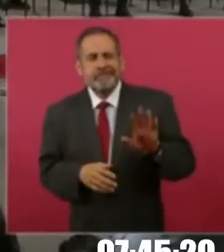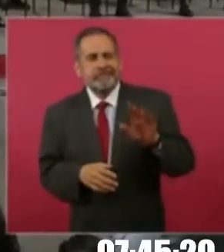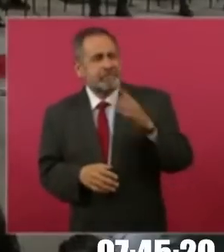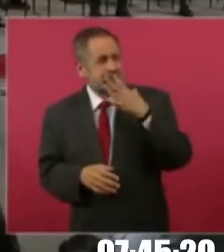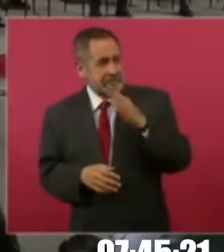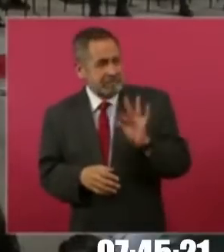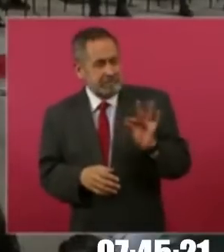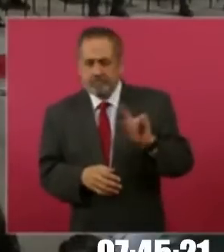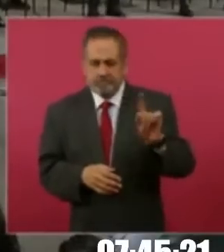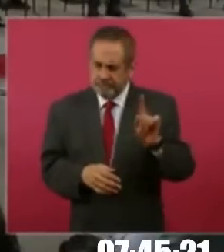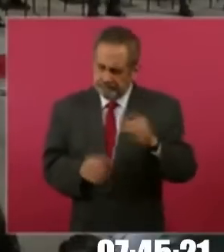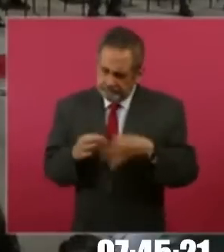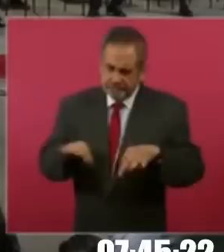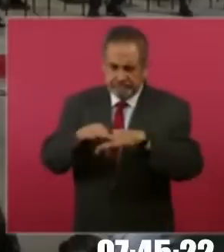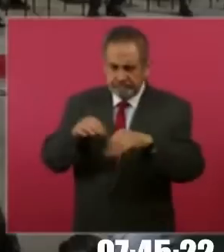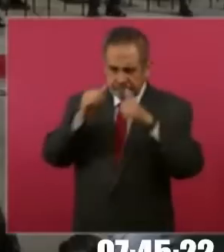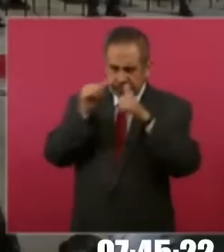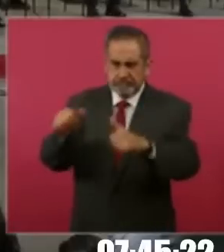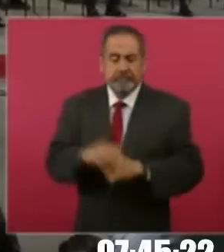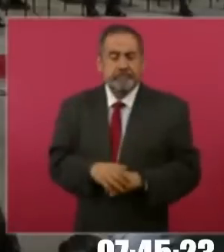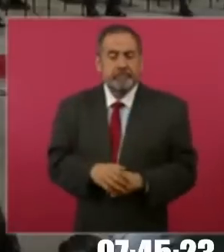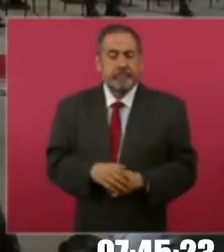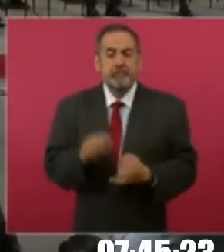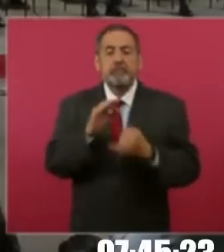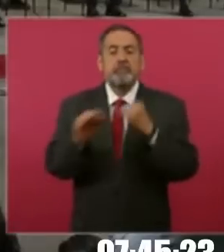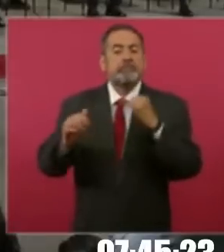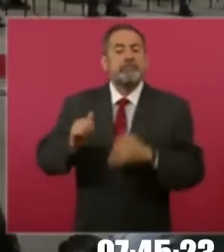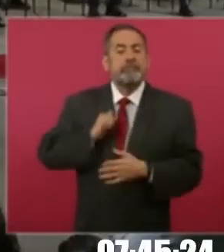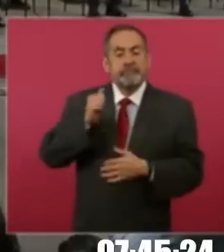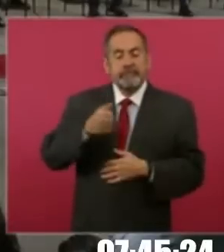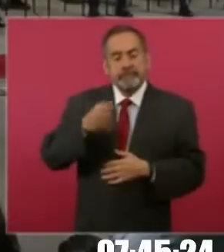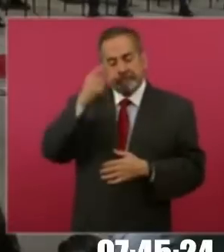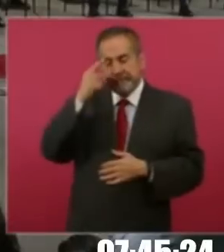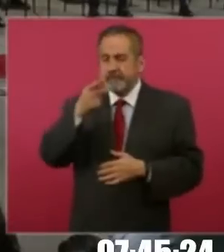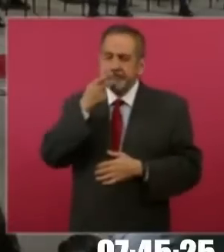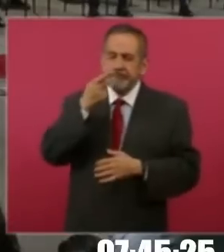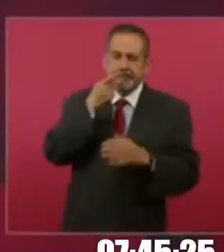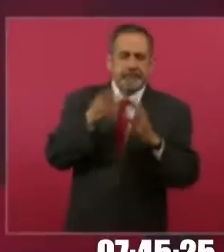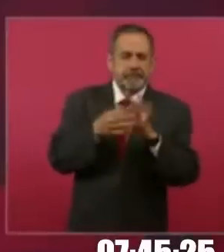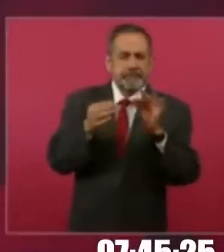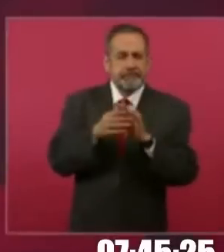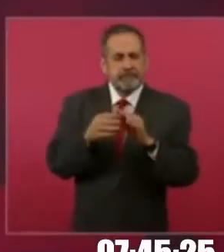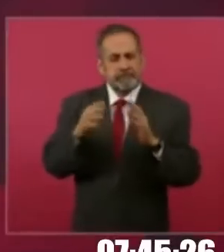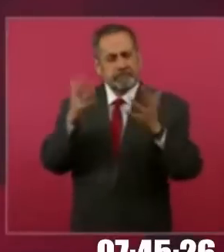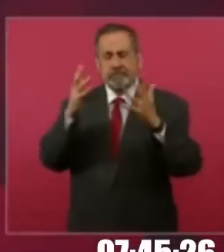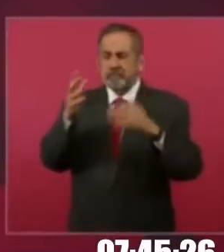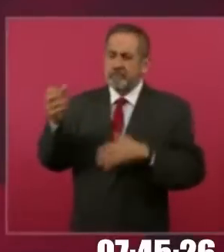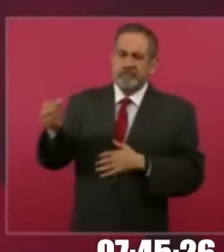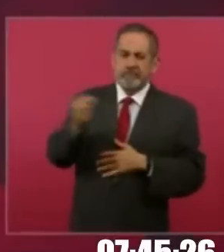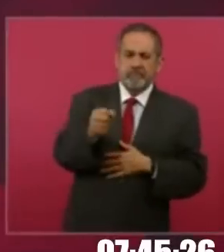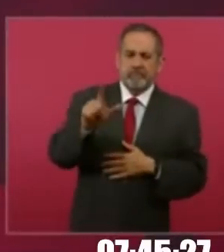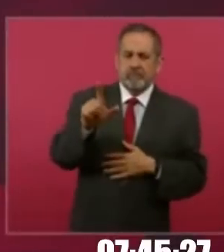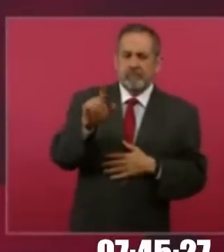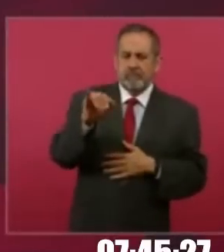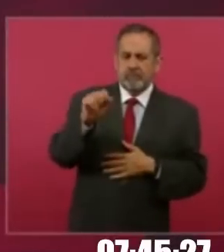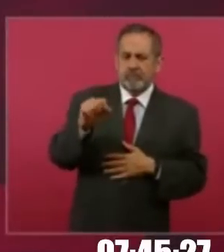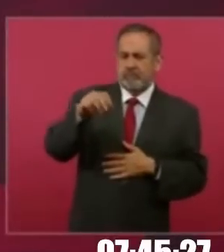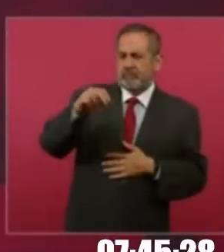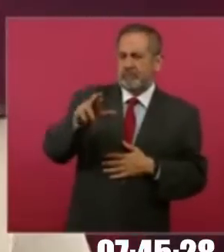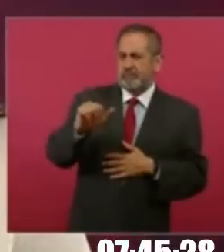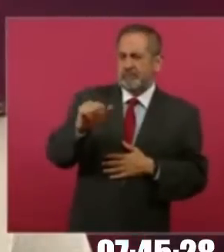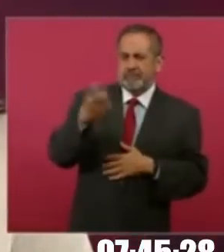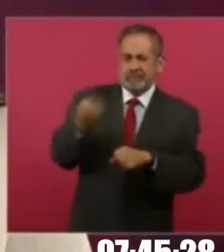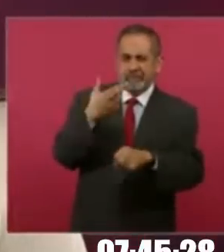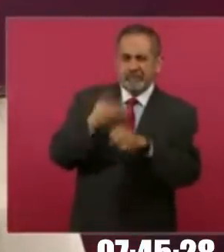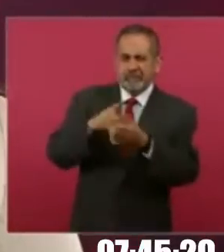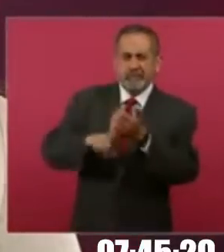y nosotros y ya por último aprov echo el micrófono para aplaudir el nombramiento de Luisa María alcalde como secretaria de